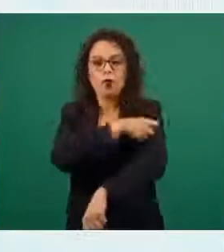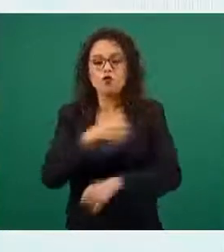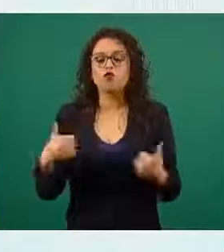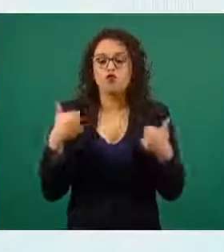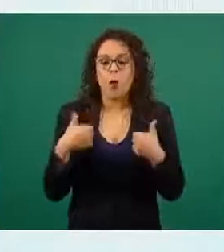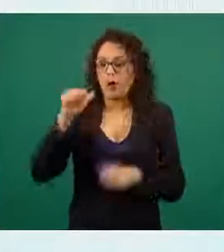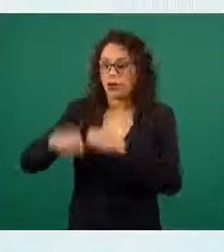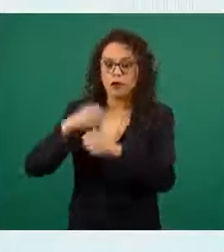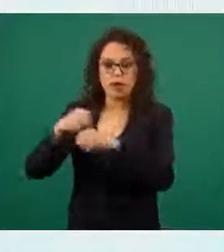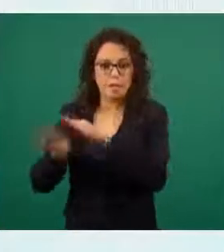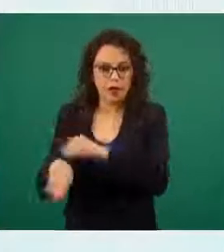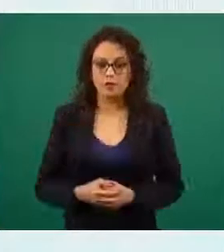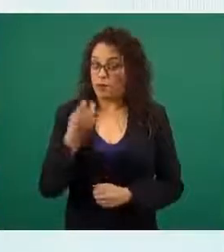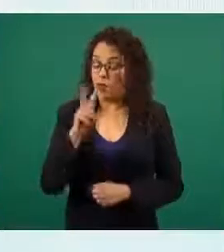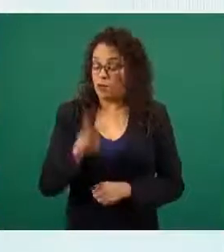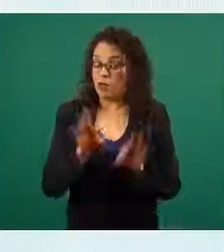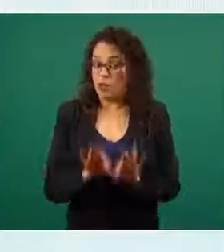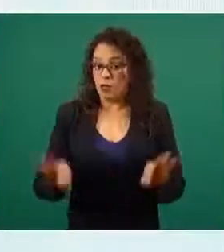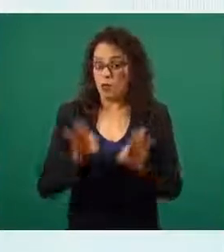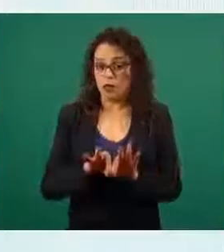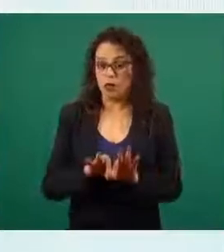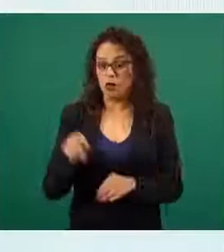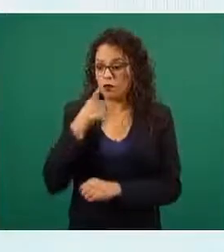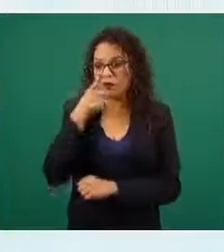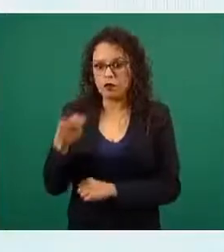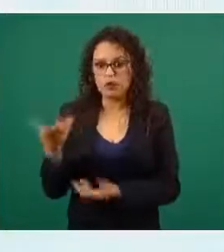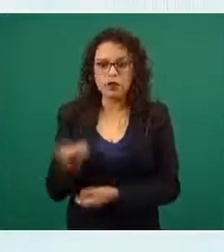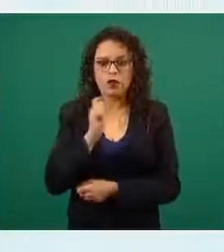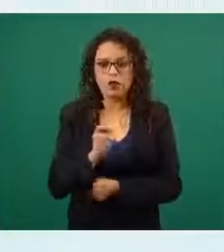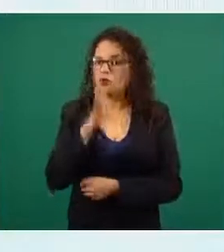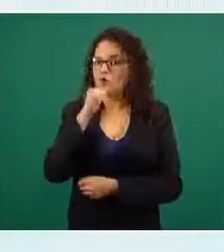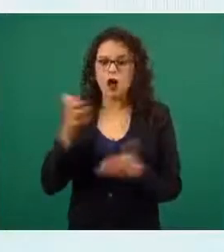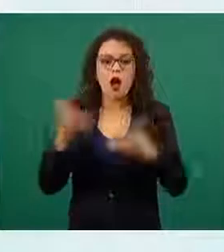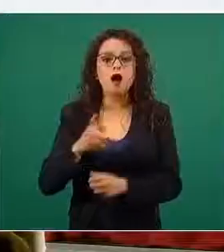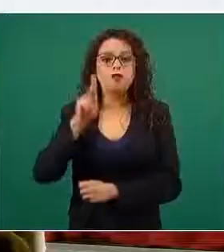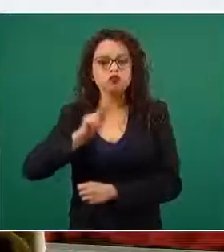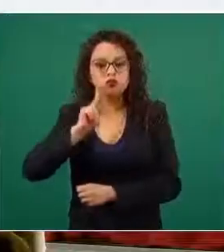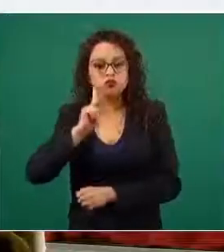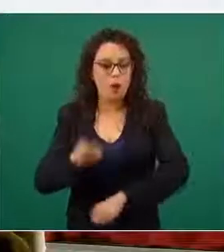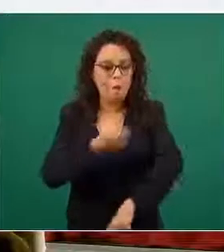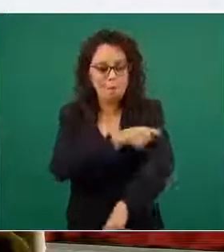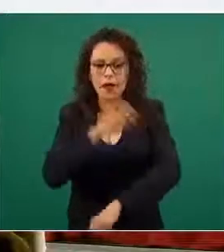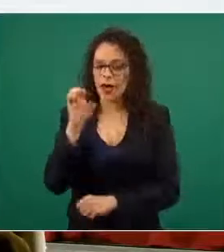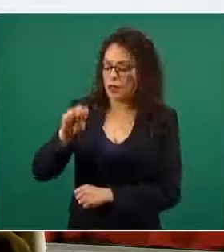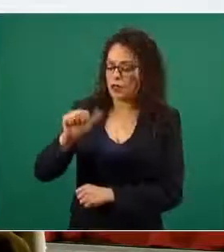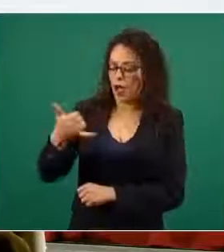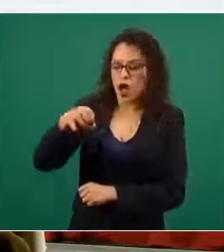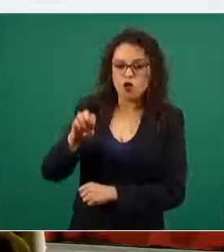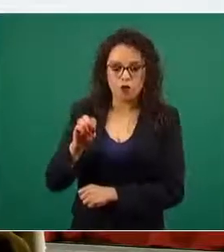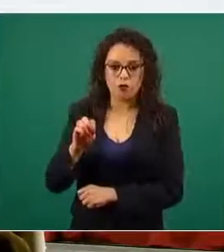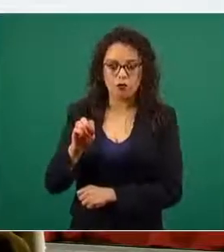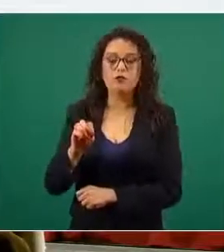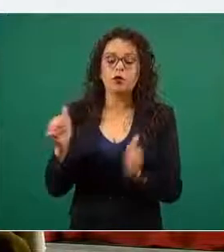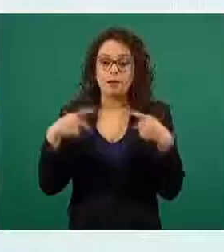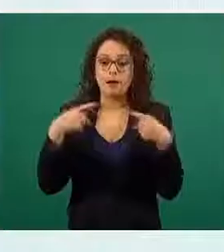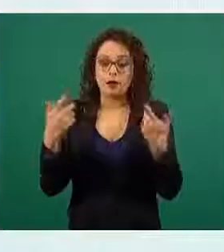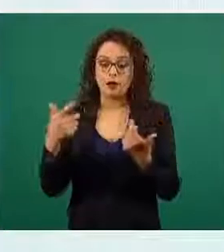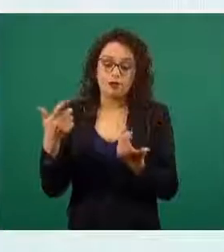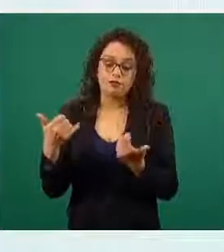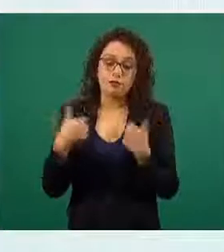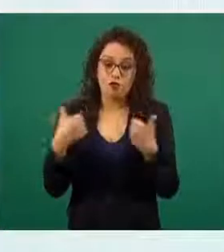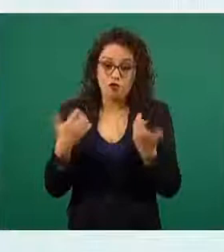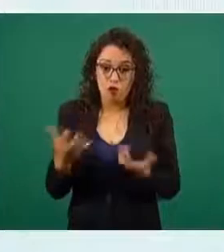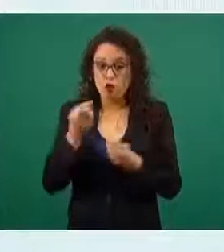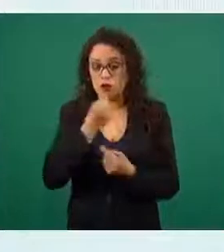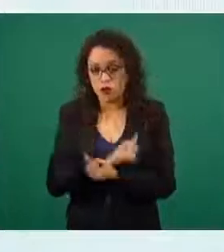por un precepto ético fundamental que establece que no se pueden hacer ensayos clínicos o no se deben hacer ensayos clínicos iniciales en personas menores de edad. Pero ya las